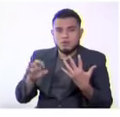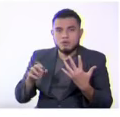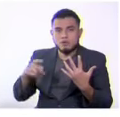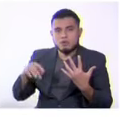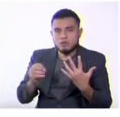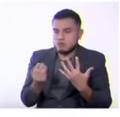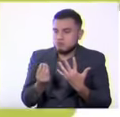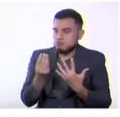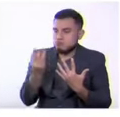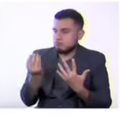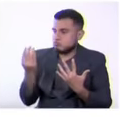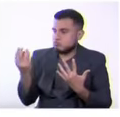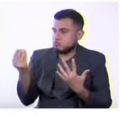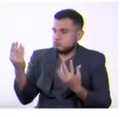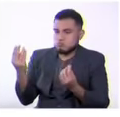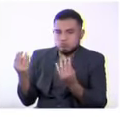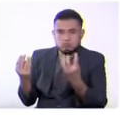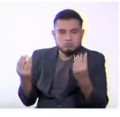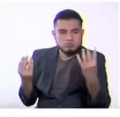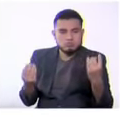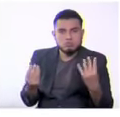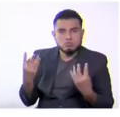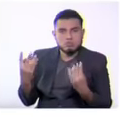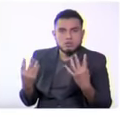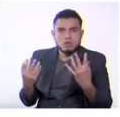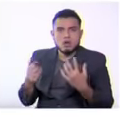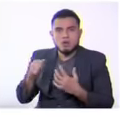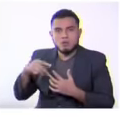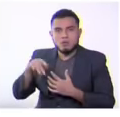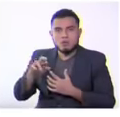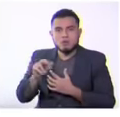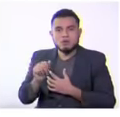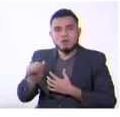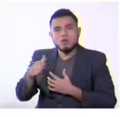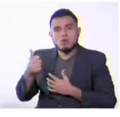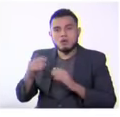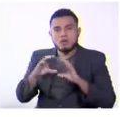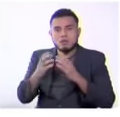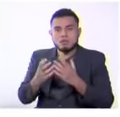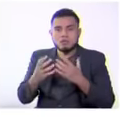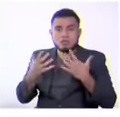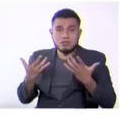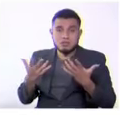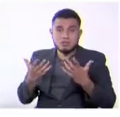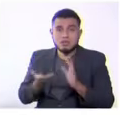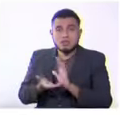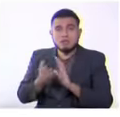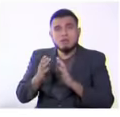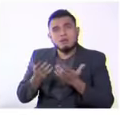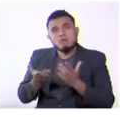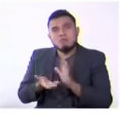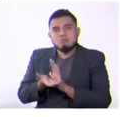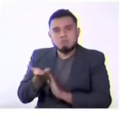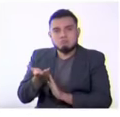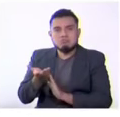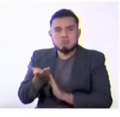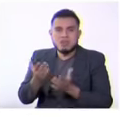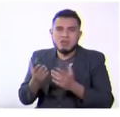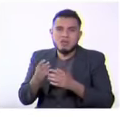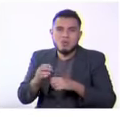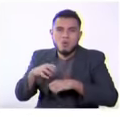esporas. El otro tipo de ciclo de vida ocurre en la mayoría de hongos y algunos